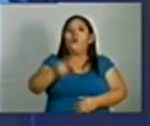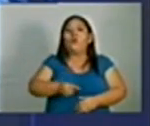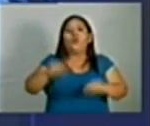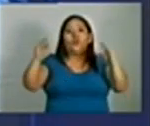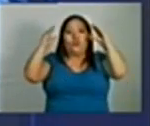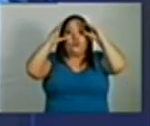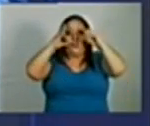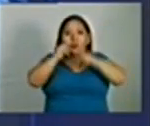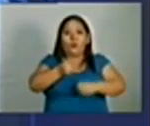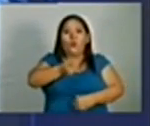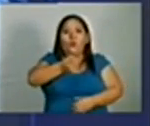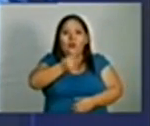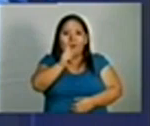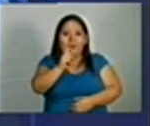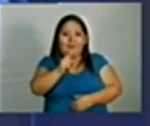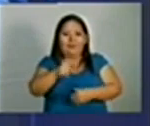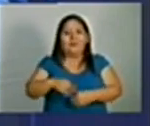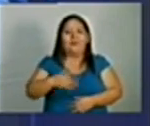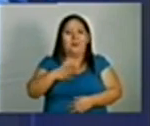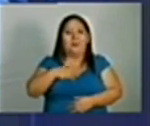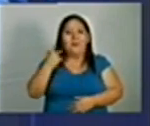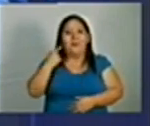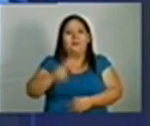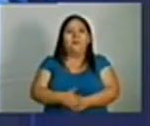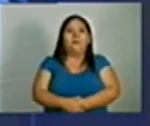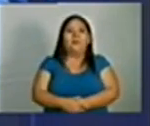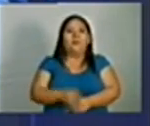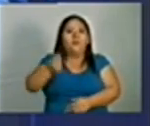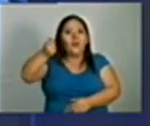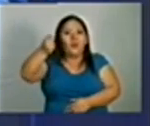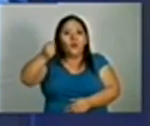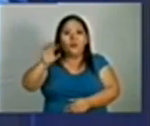periodista Jeremías Sánchez nos informa.